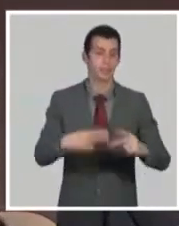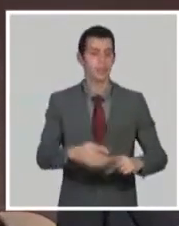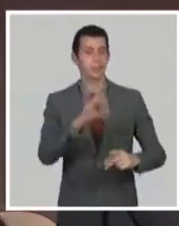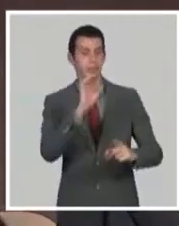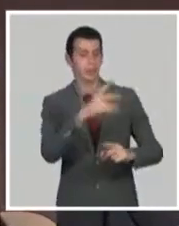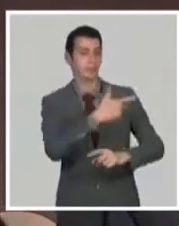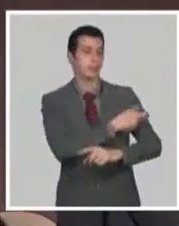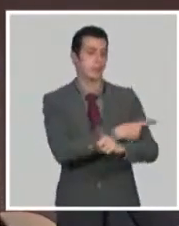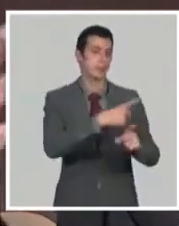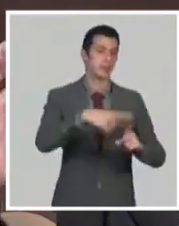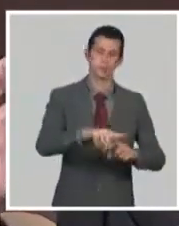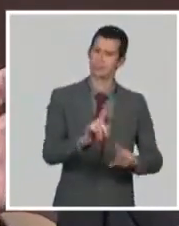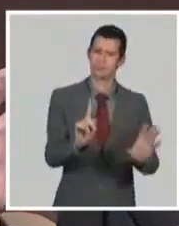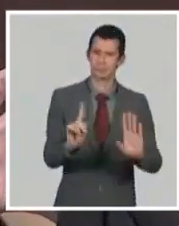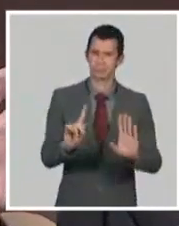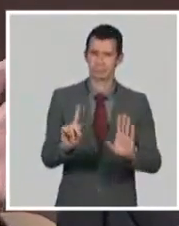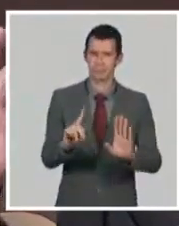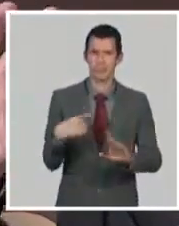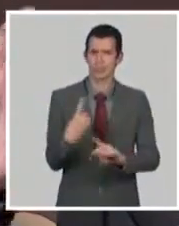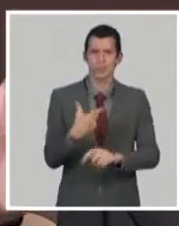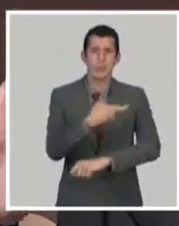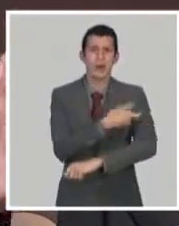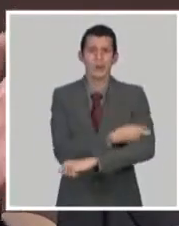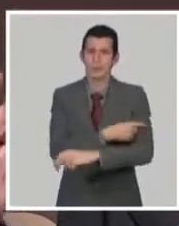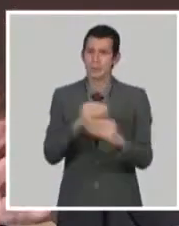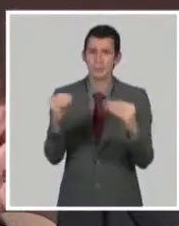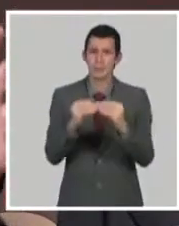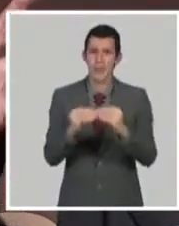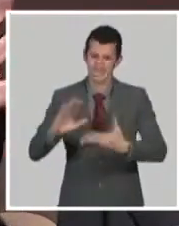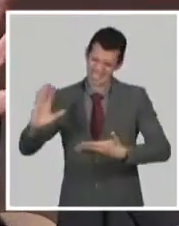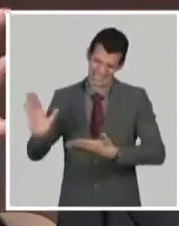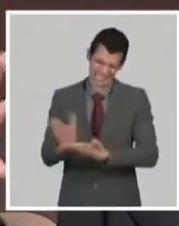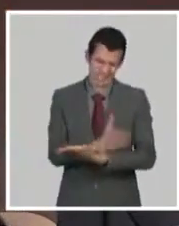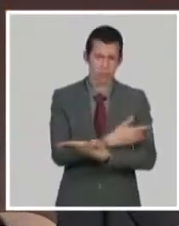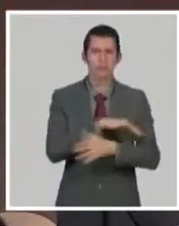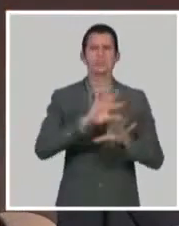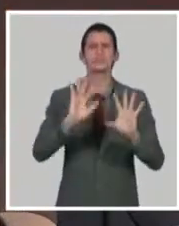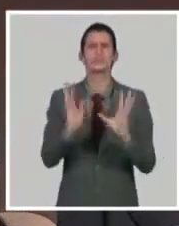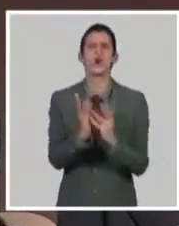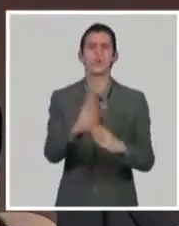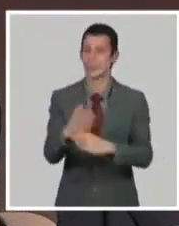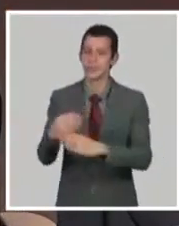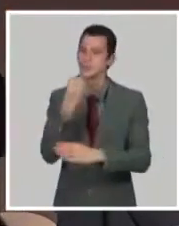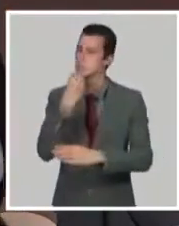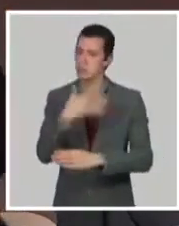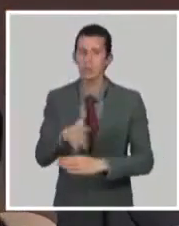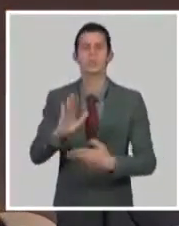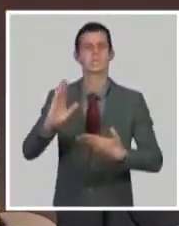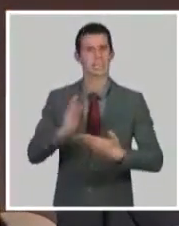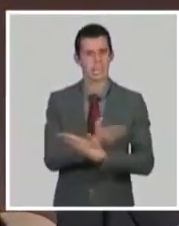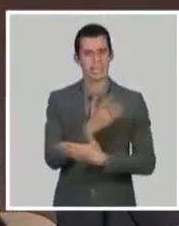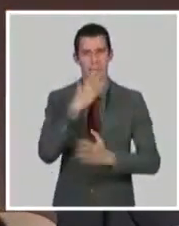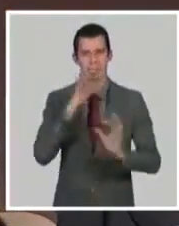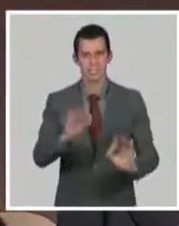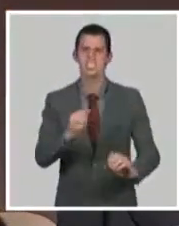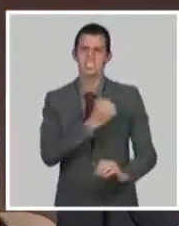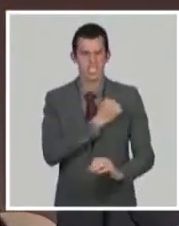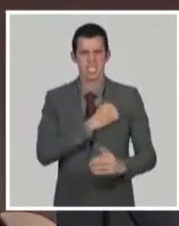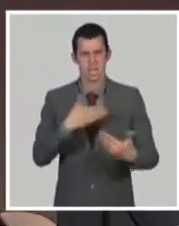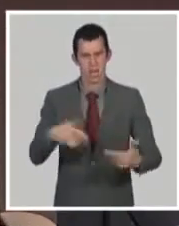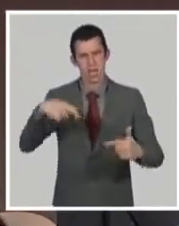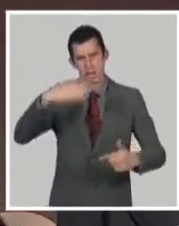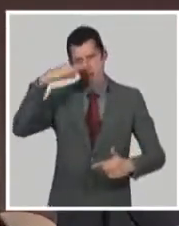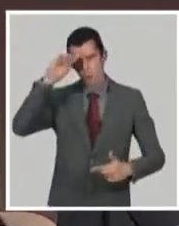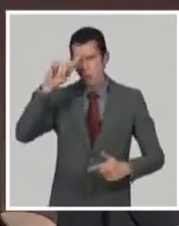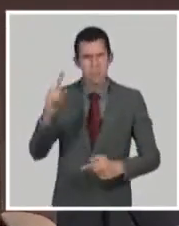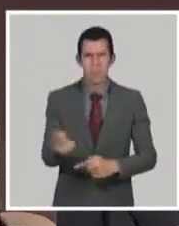o tener otras vacunas, y nos estamos preparando para eso, tener antígenos preparados ya a nivel de laboratorio inicialmente, y